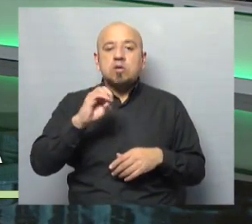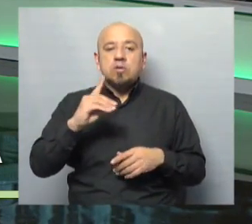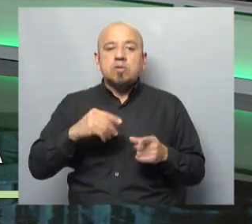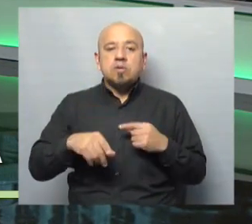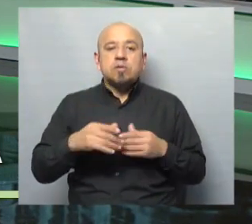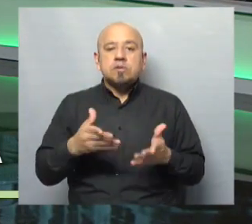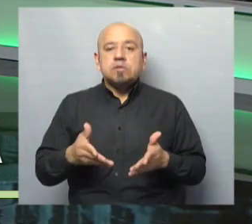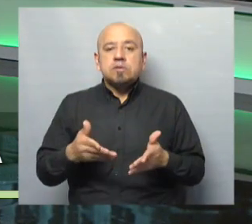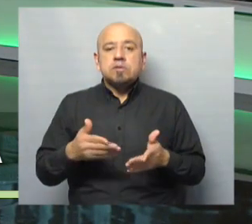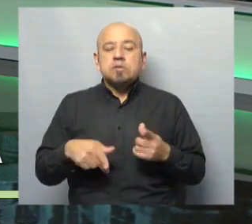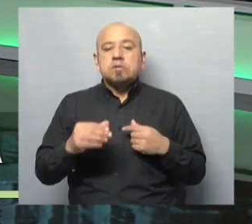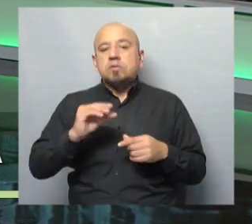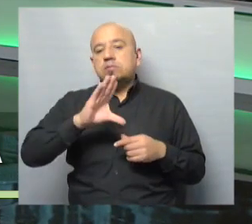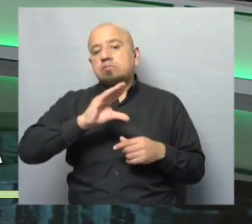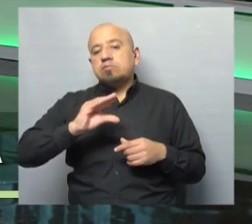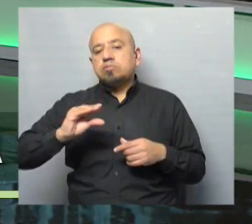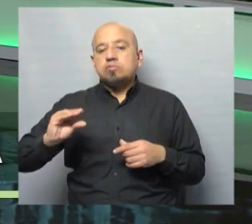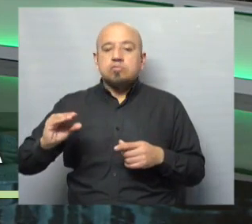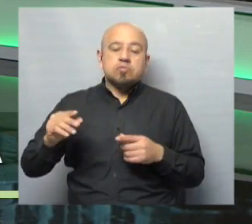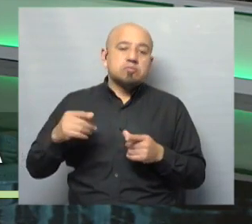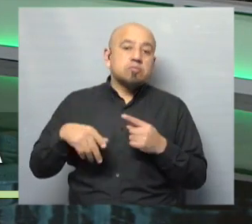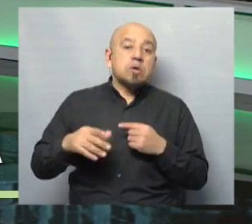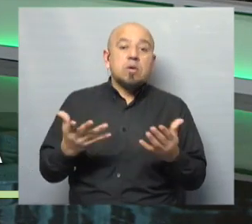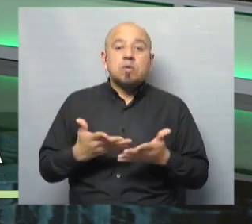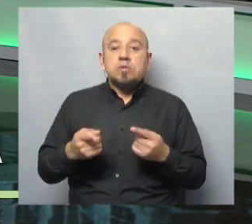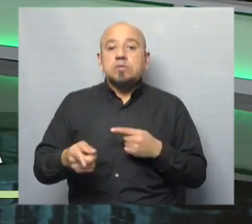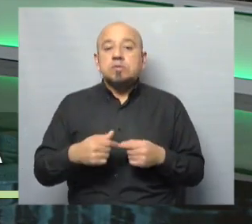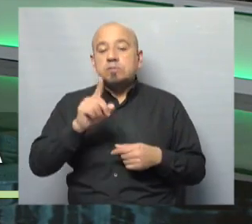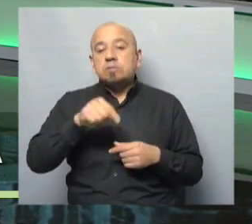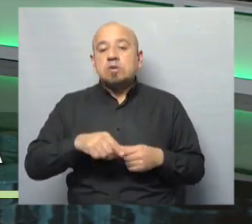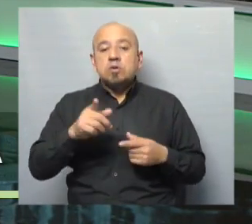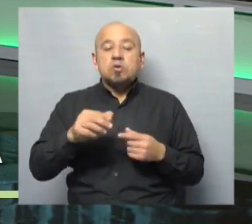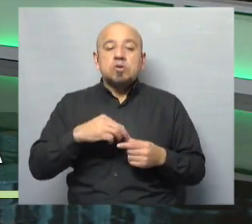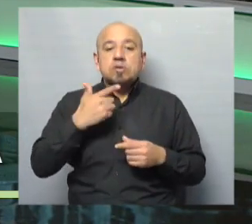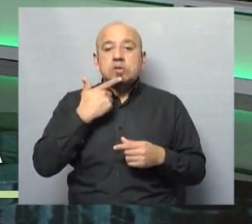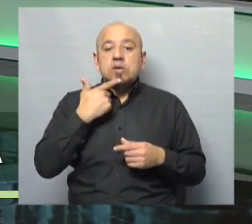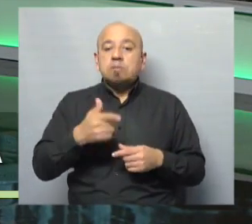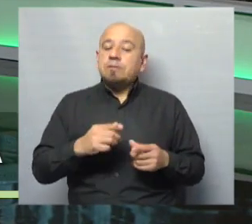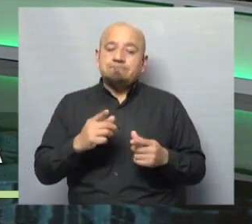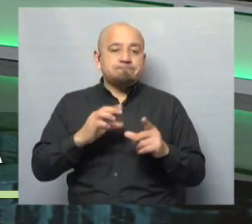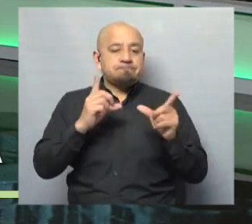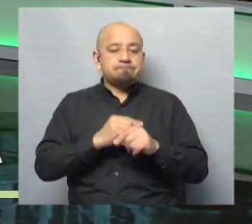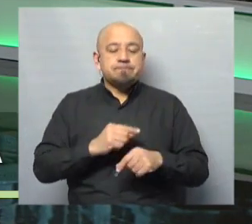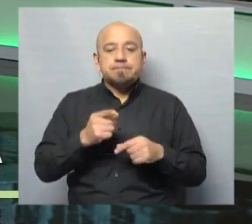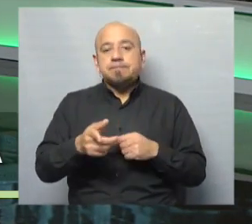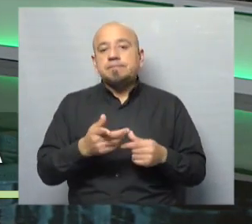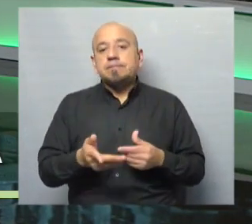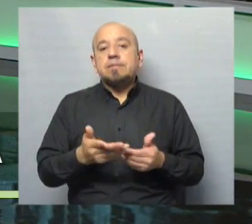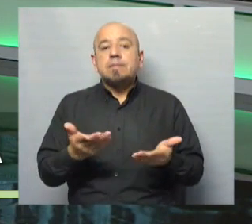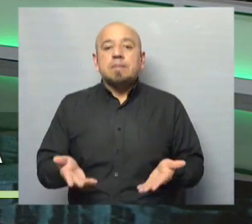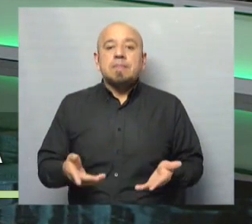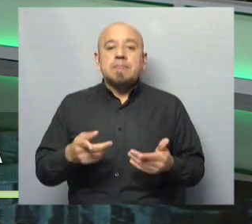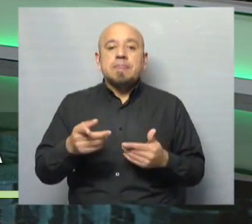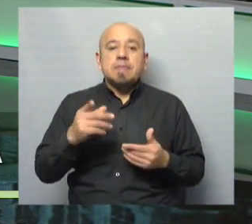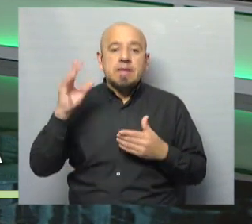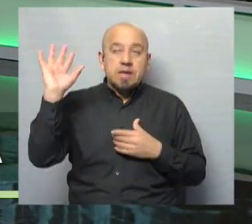desde principios de año disminuyendo su cantidad ahora primero de septiembre hay varios que van a cesar y esto afecta particularmente la situación del